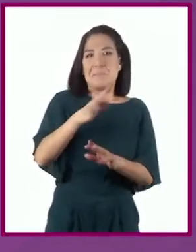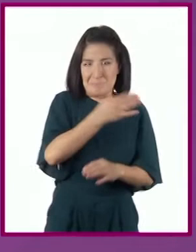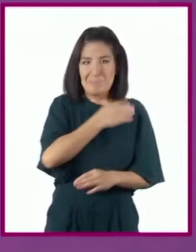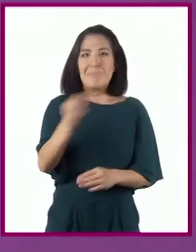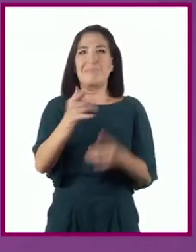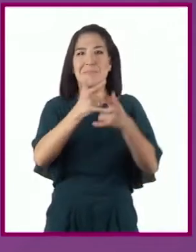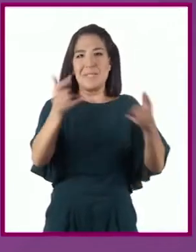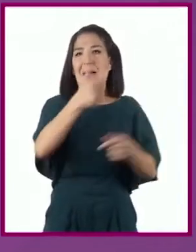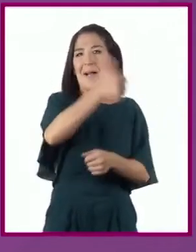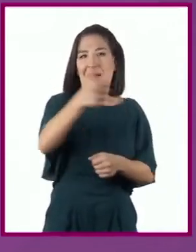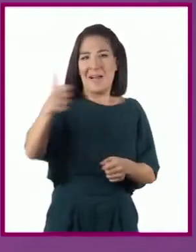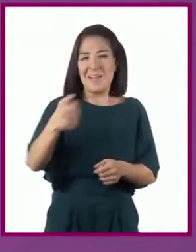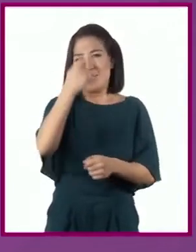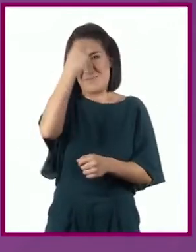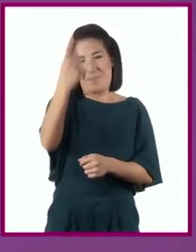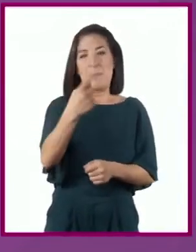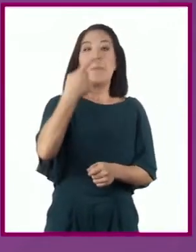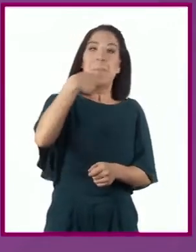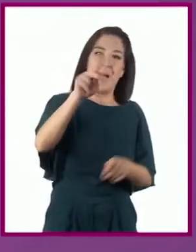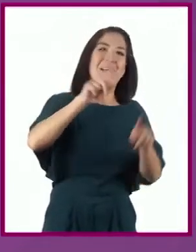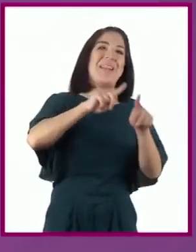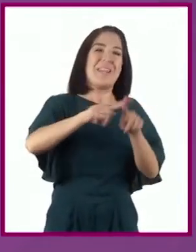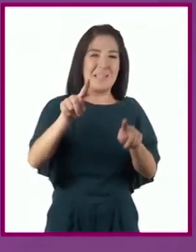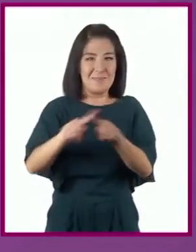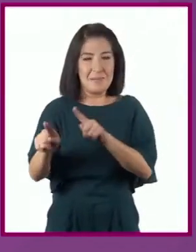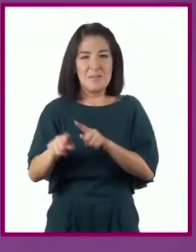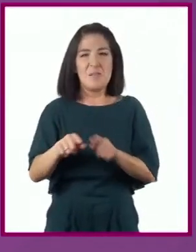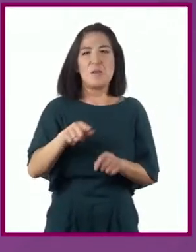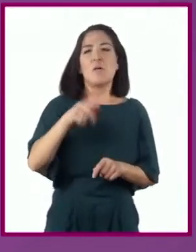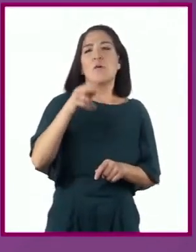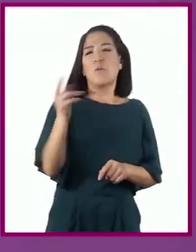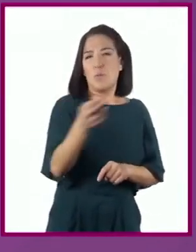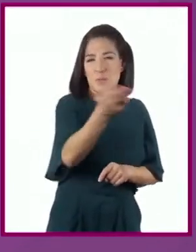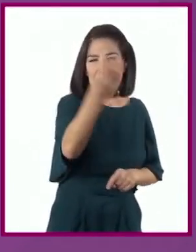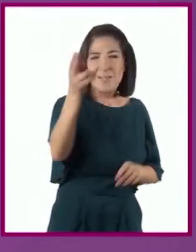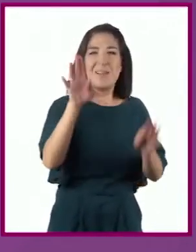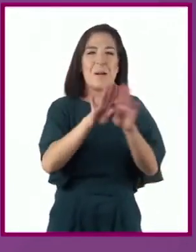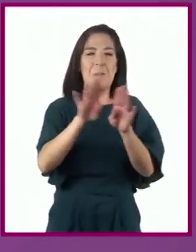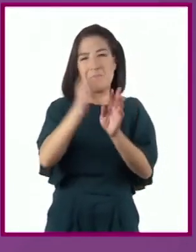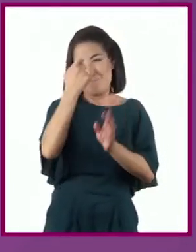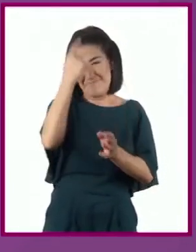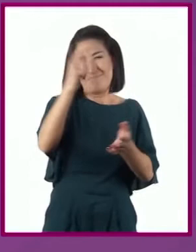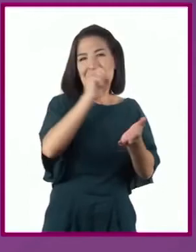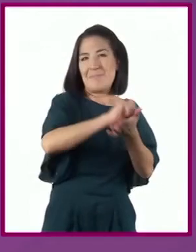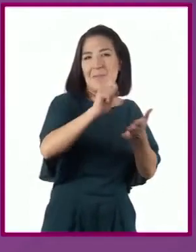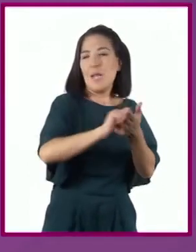buenas, pero diferentes. Ustedes, como escritores, ¿cuál escogerían?